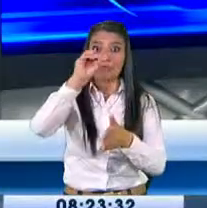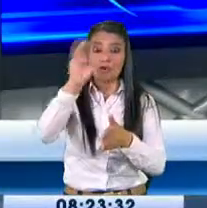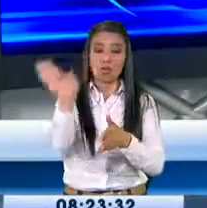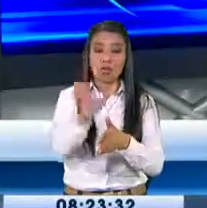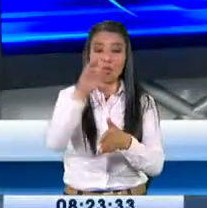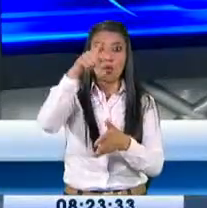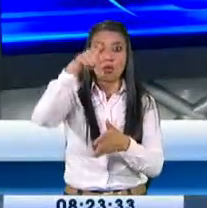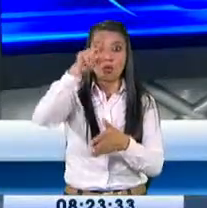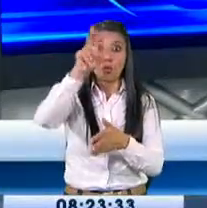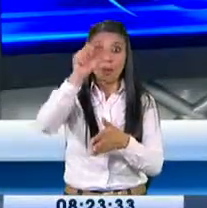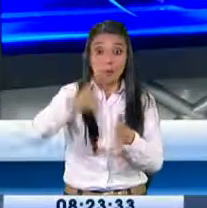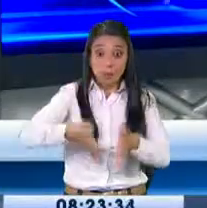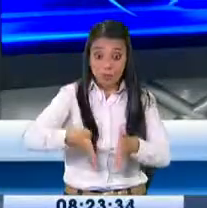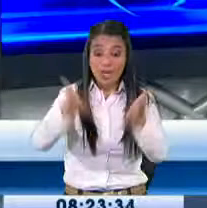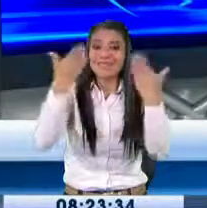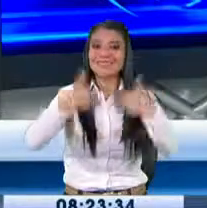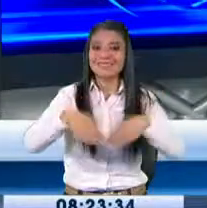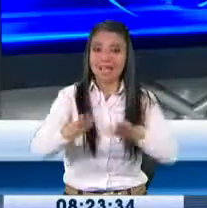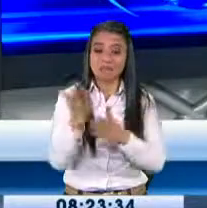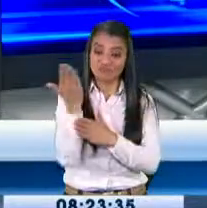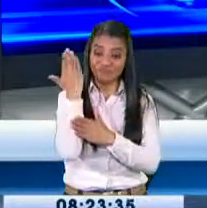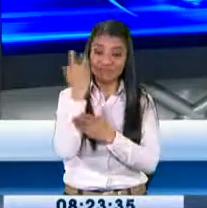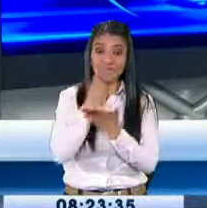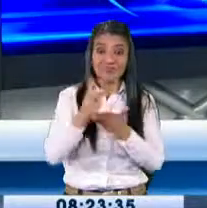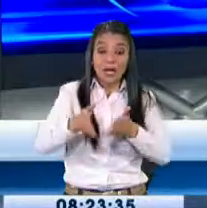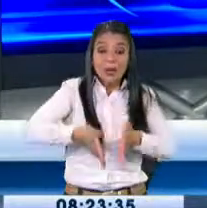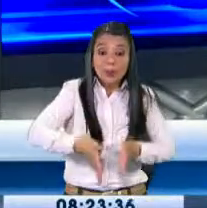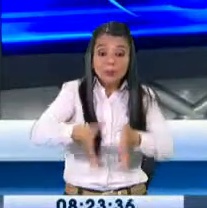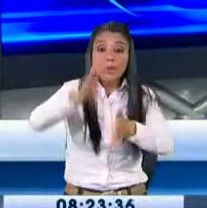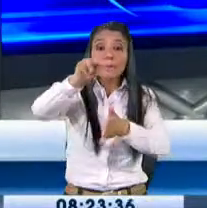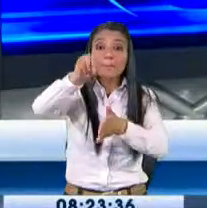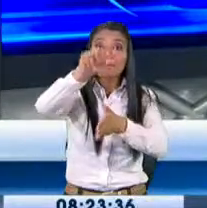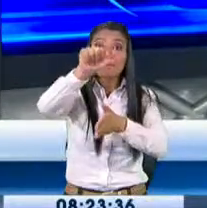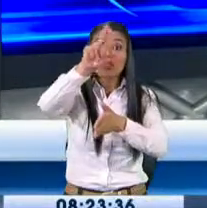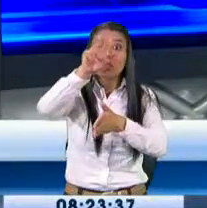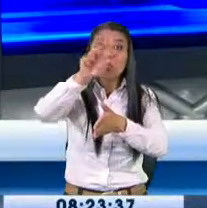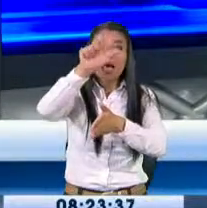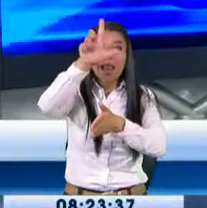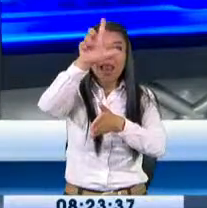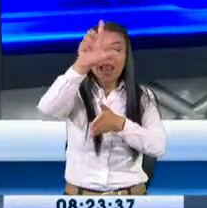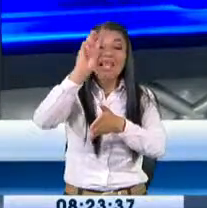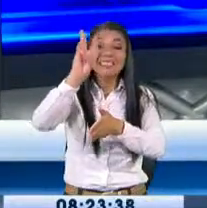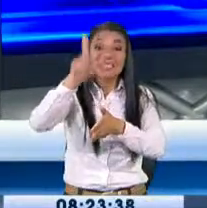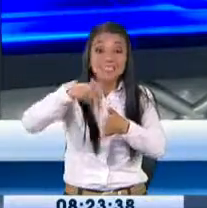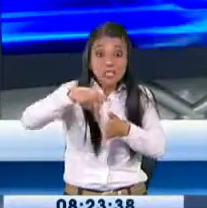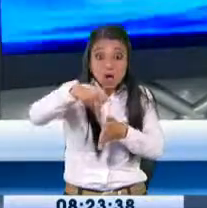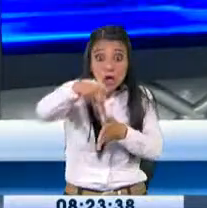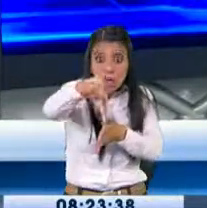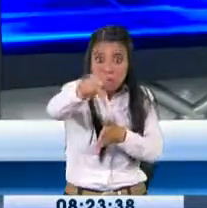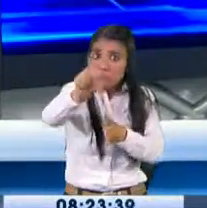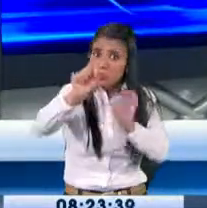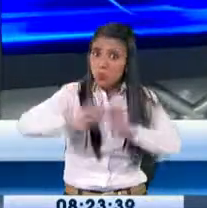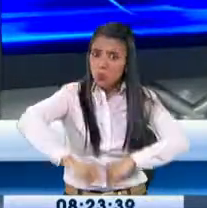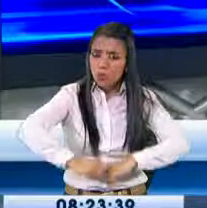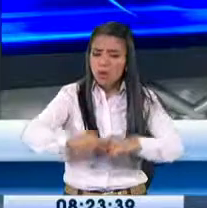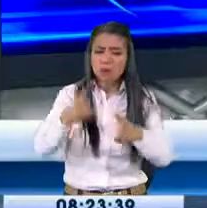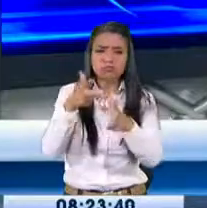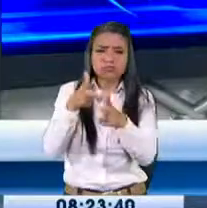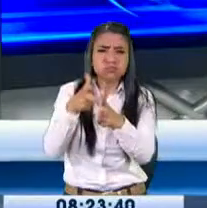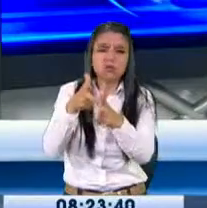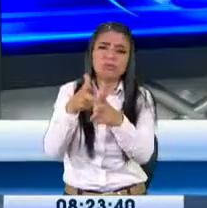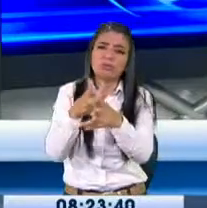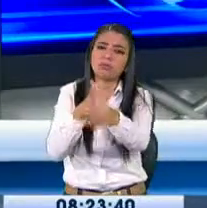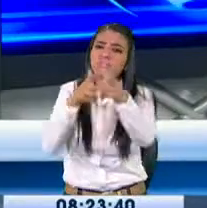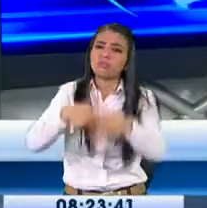una realidad. El fin de semana pasado se entregó la vía Manuel Burbano, una ruta de 6 kilómetros que se convertirá en una alternativa para